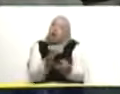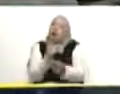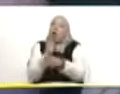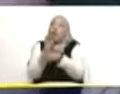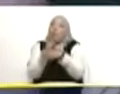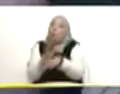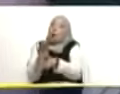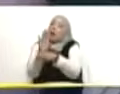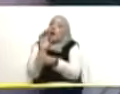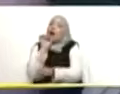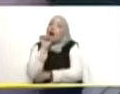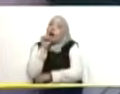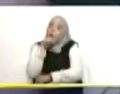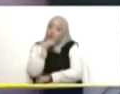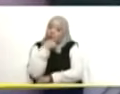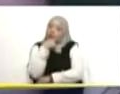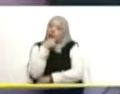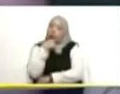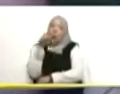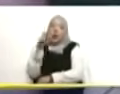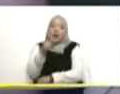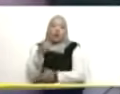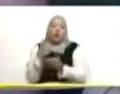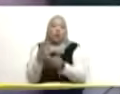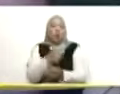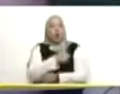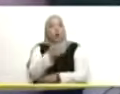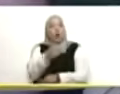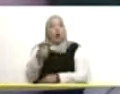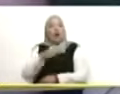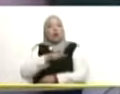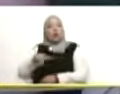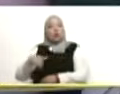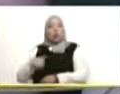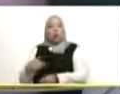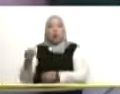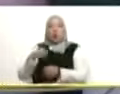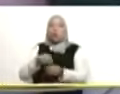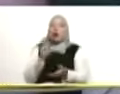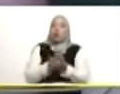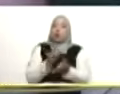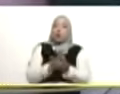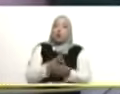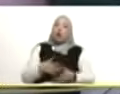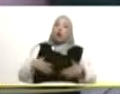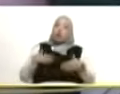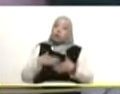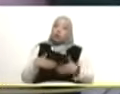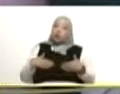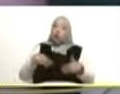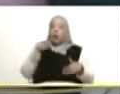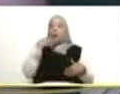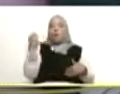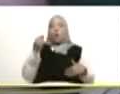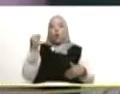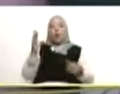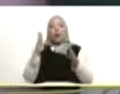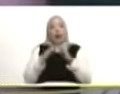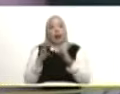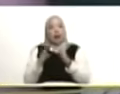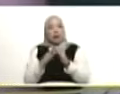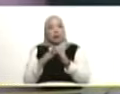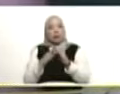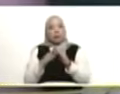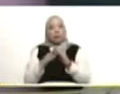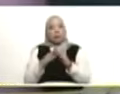sabemos la ternura que significan para todos y cada uno de nosotros la estabilidad y el bienestar de los mayores de la casa. Y es